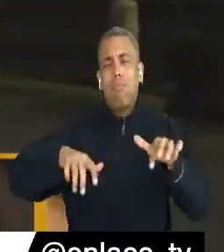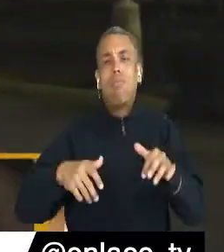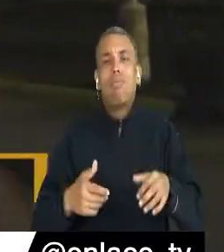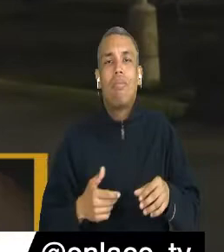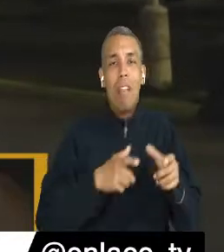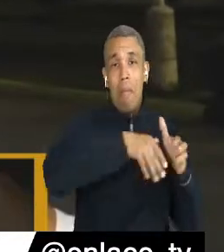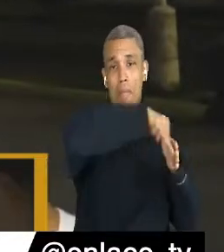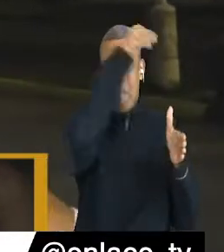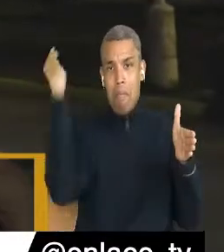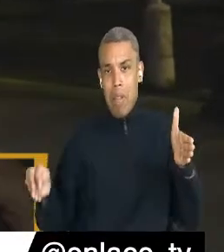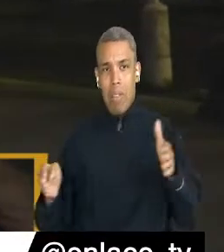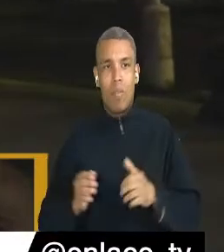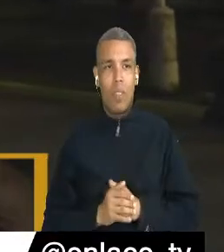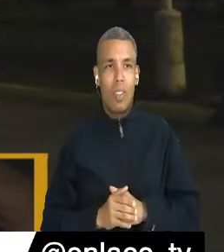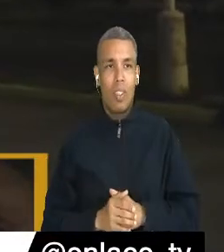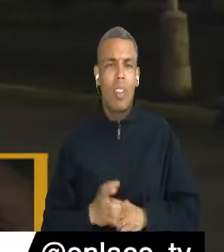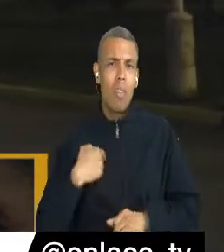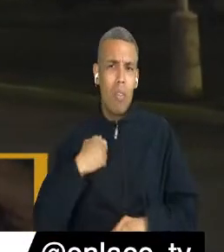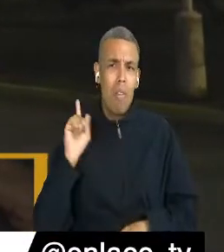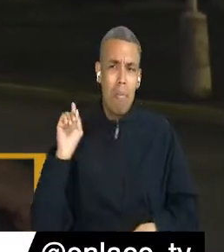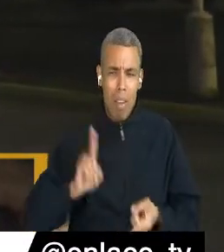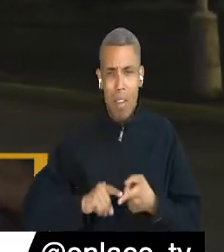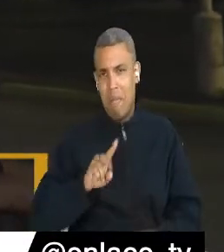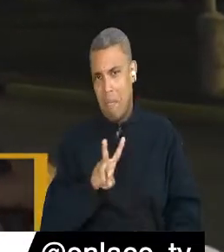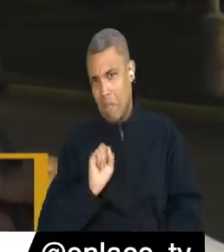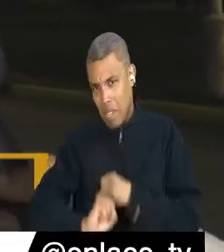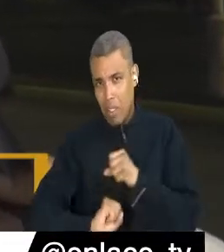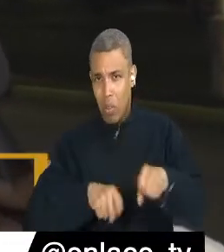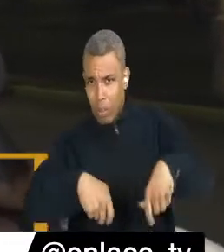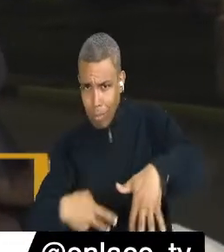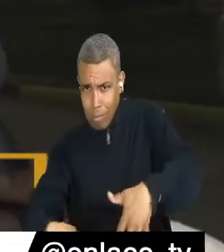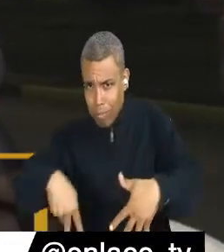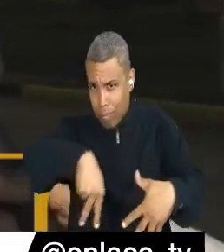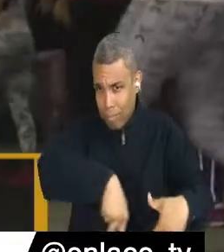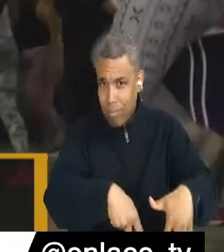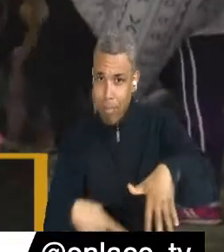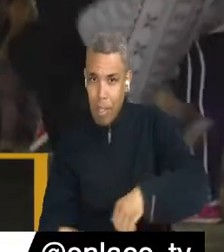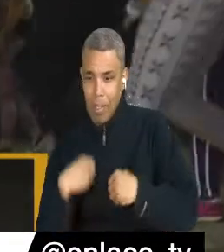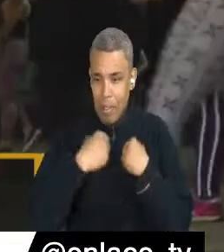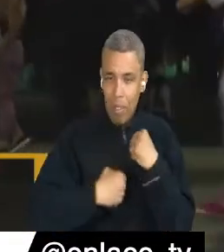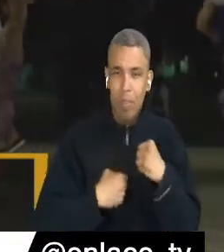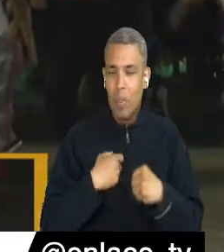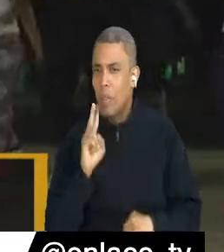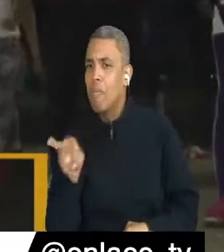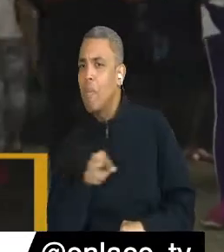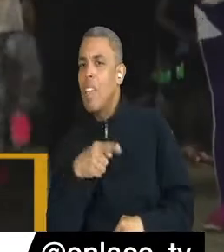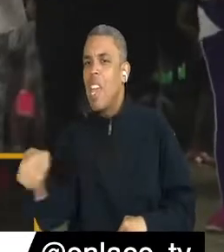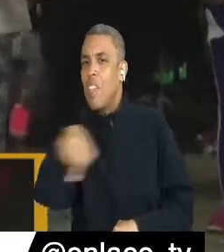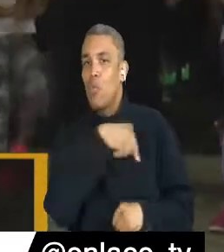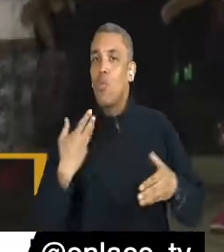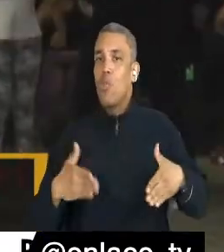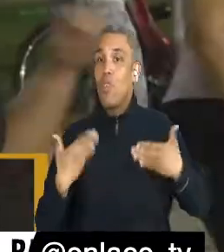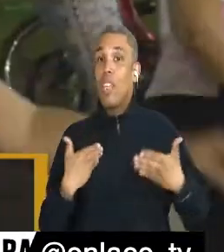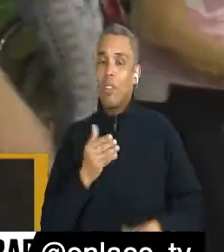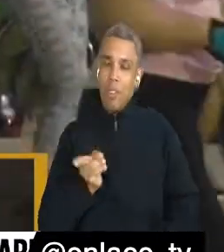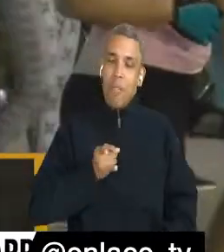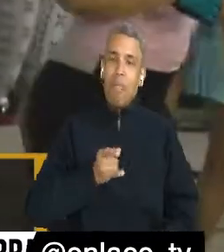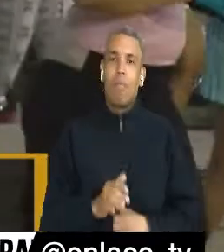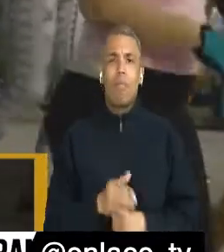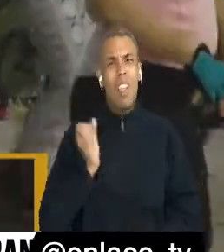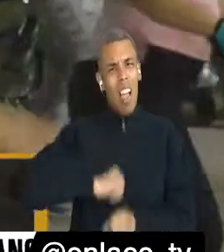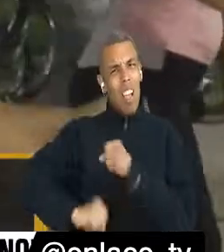de 20 años trabajando en el campo del aeróbico, de la rumba, y disfruto muchísimo y también de ver la gente cómo lo disfrutan. Motivado, o sea, desde el año pasado que se